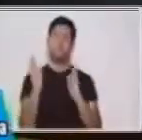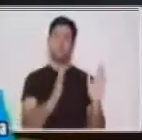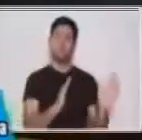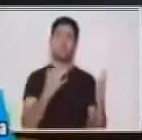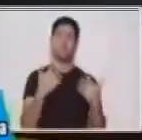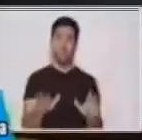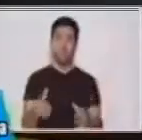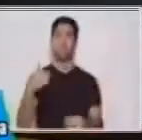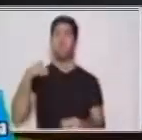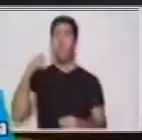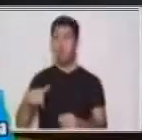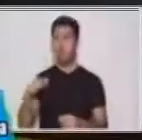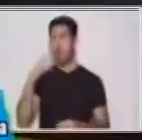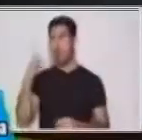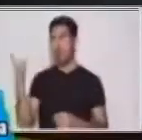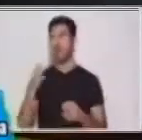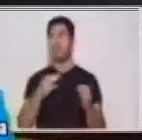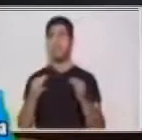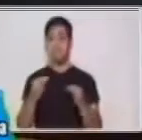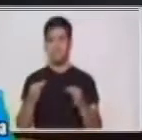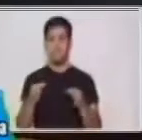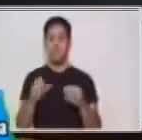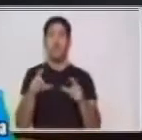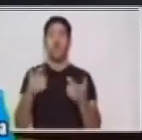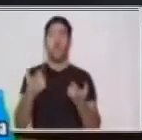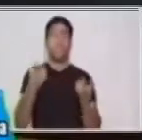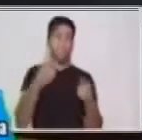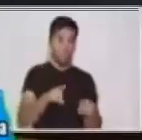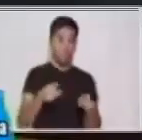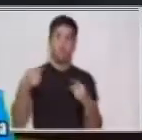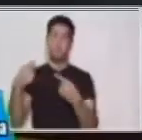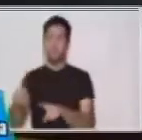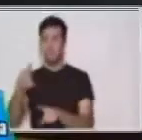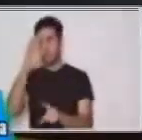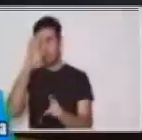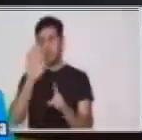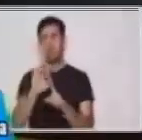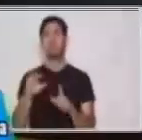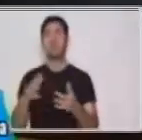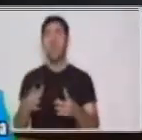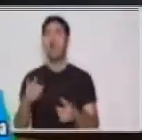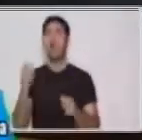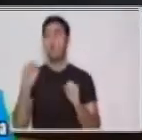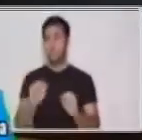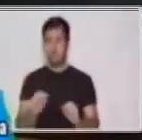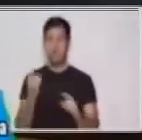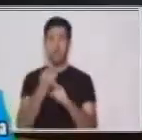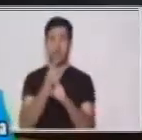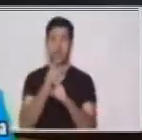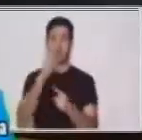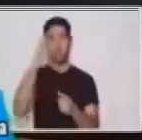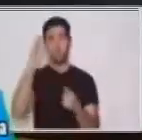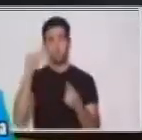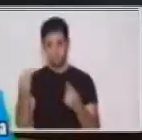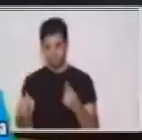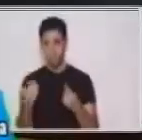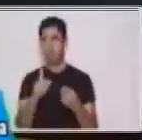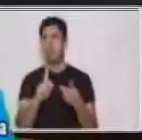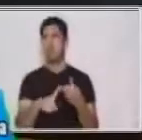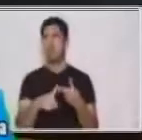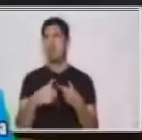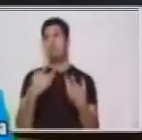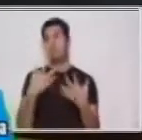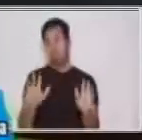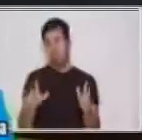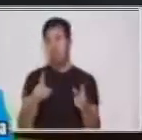cual estamos utilizando o argumentando, podemos utilizar ¿por qué? Ya que,